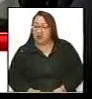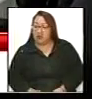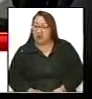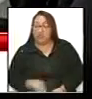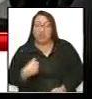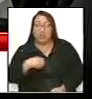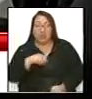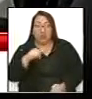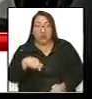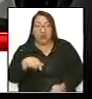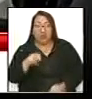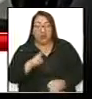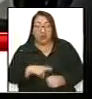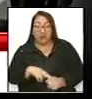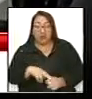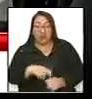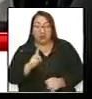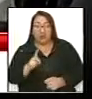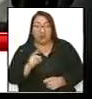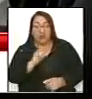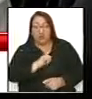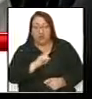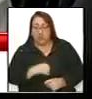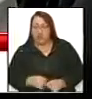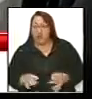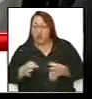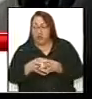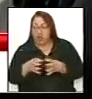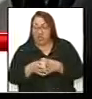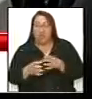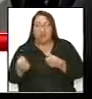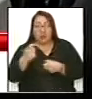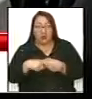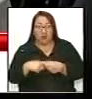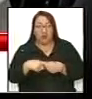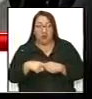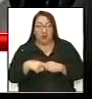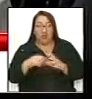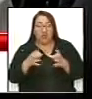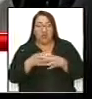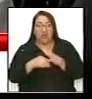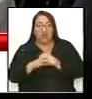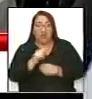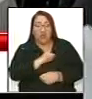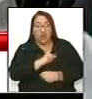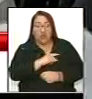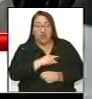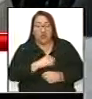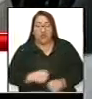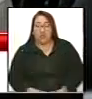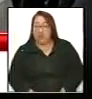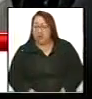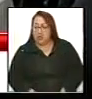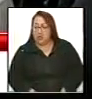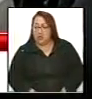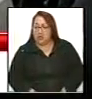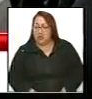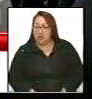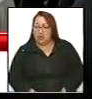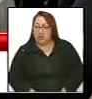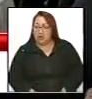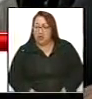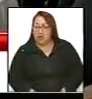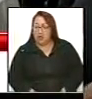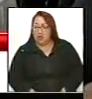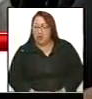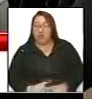esta categoría inusual, ¿no? Somos una institución unitaria, pertenecemos al ecosistema de universidades, pero a su vez tenemos una población de más de